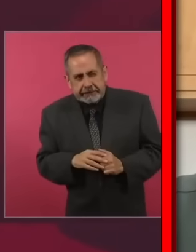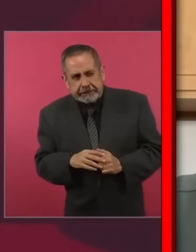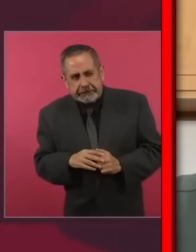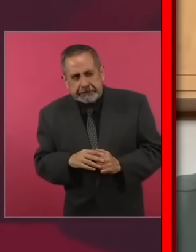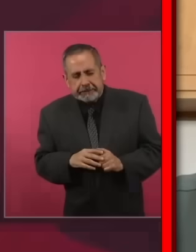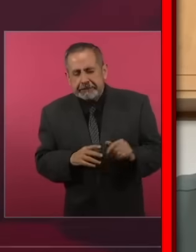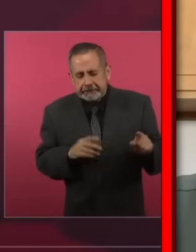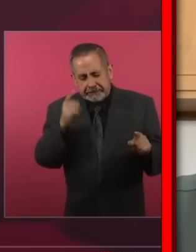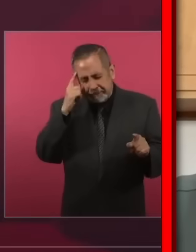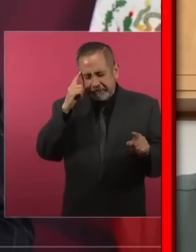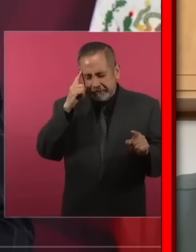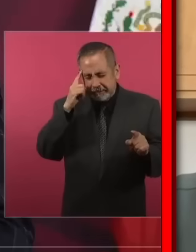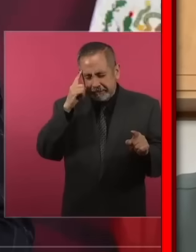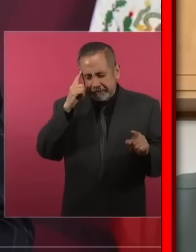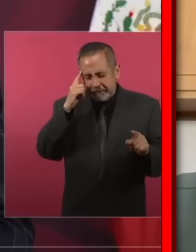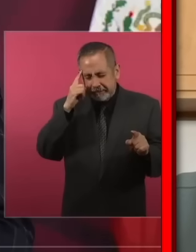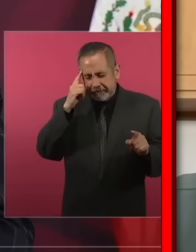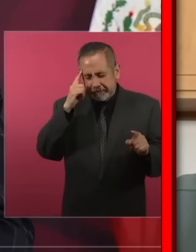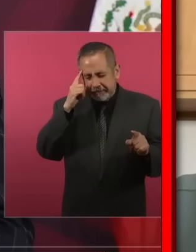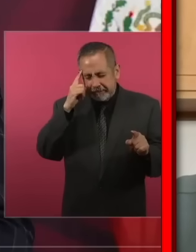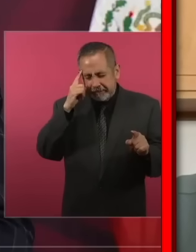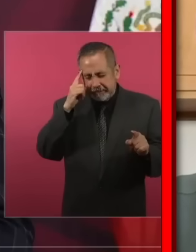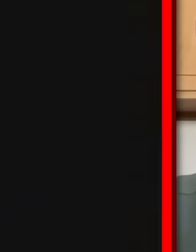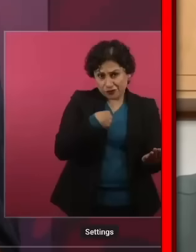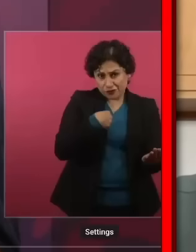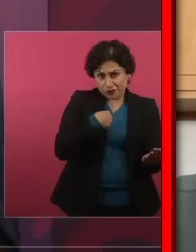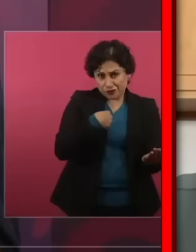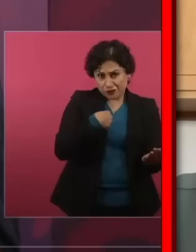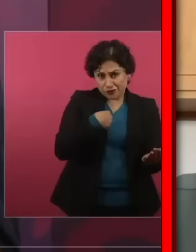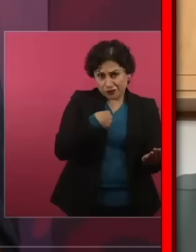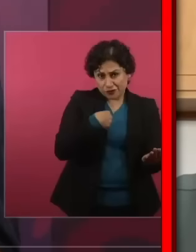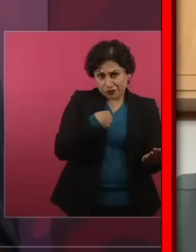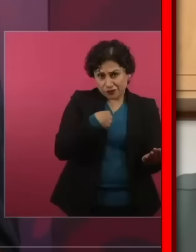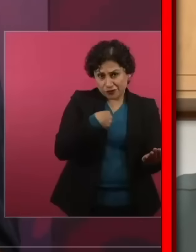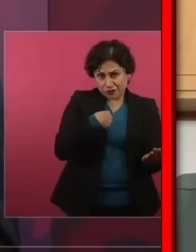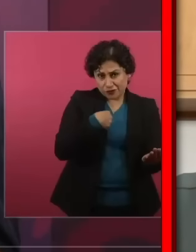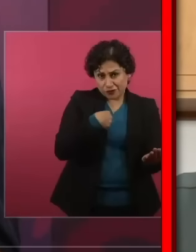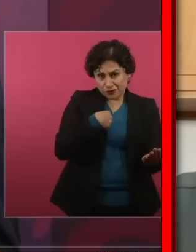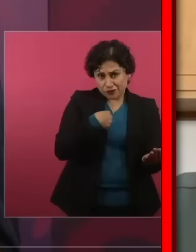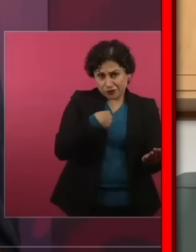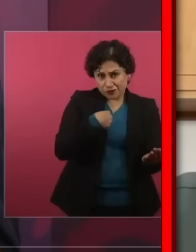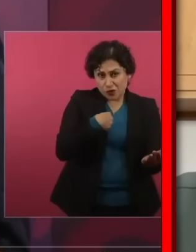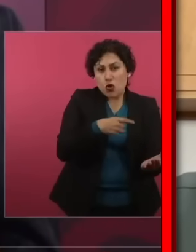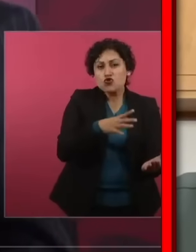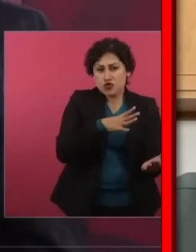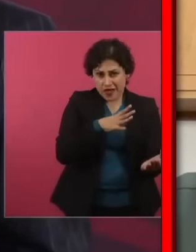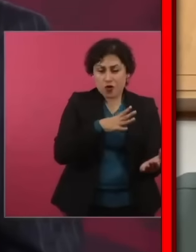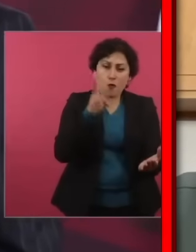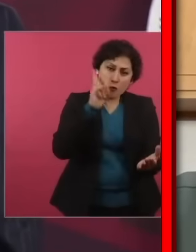responsabilidad. Se quedan callados. Así es, mexicanos y mexicanas. Y termina así esta